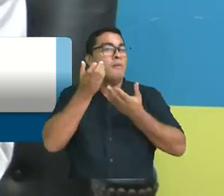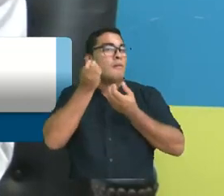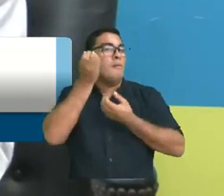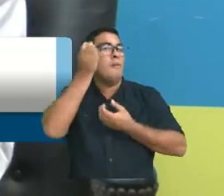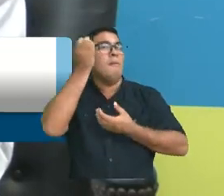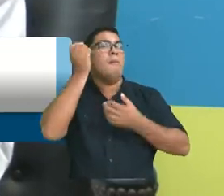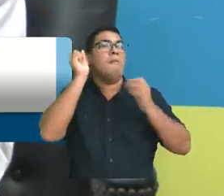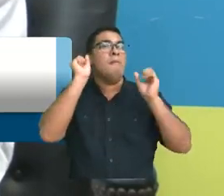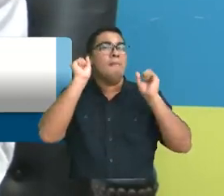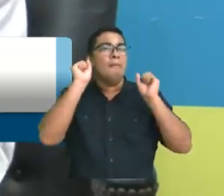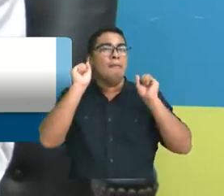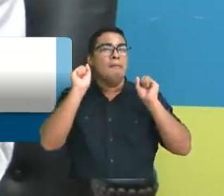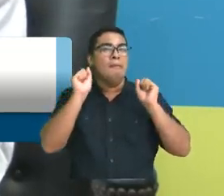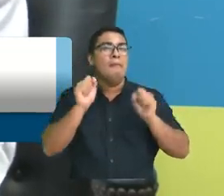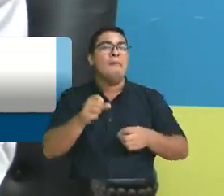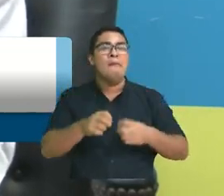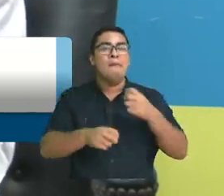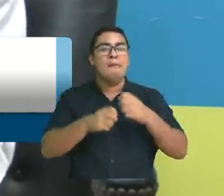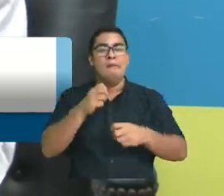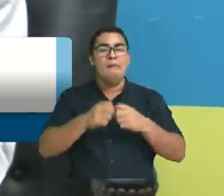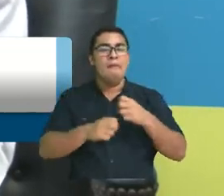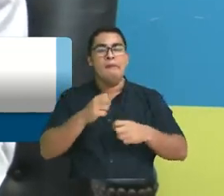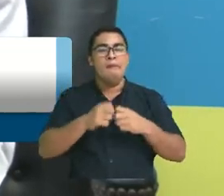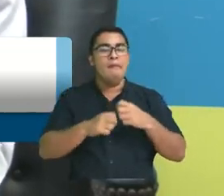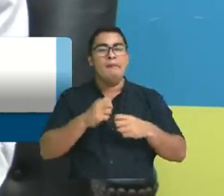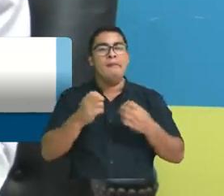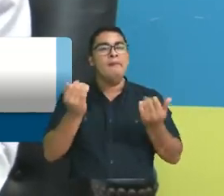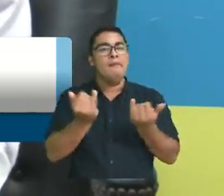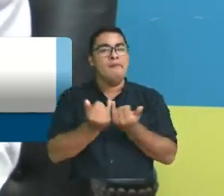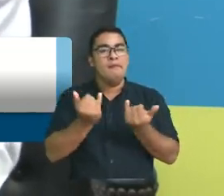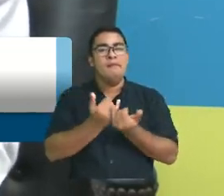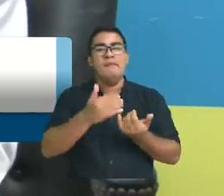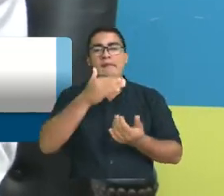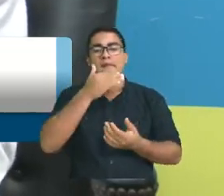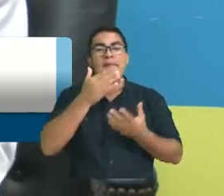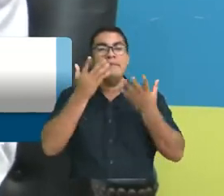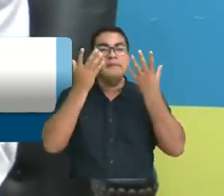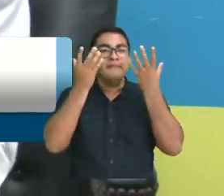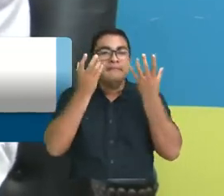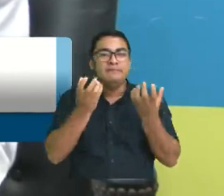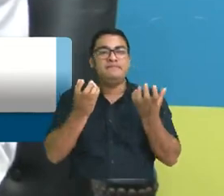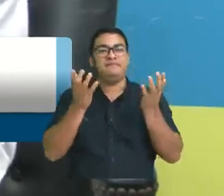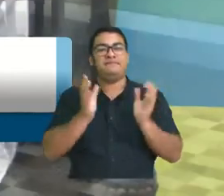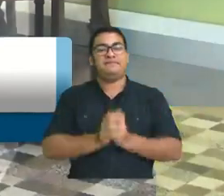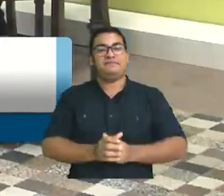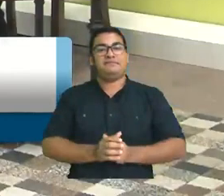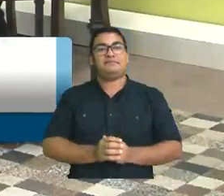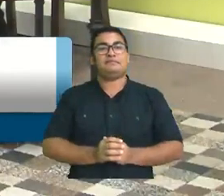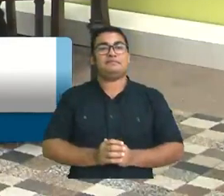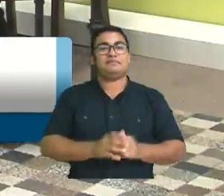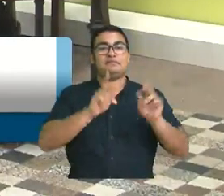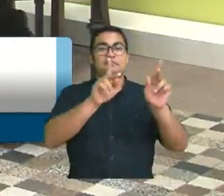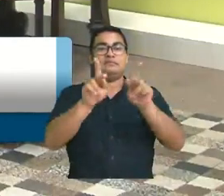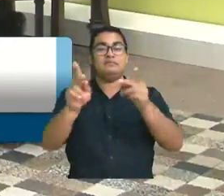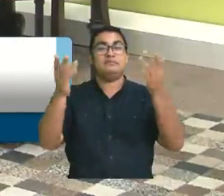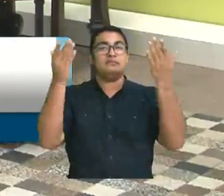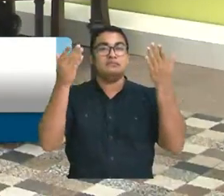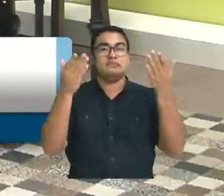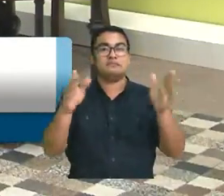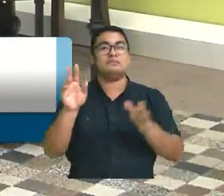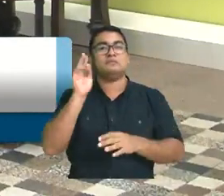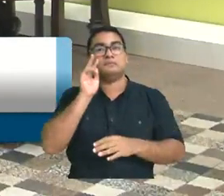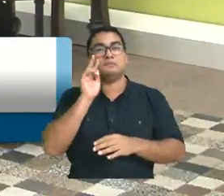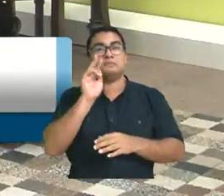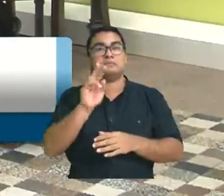a producir una lesión a nivel de la misma glándula y se disminuya la producción de esta. Cualquier persona que nos está escuchando, nos está viendo,